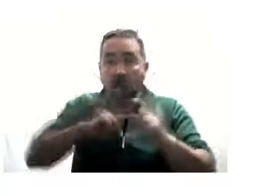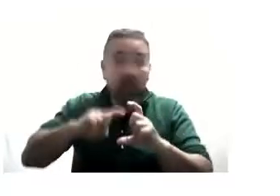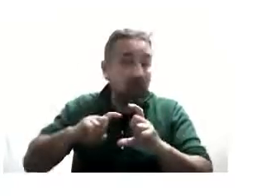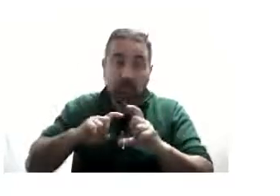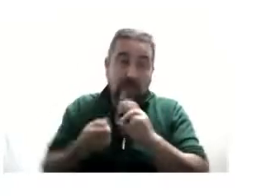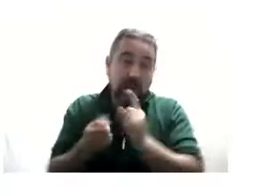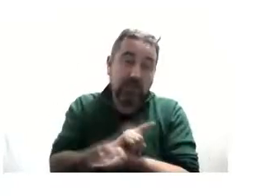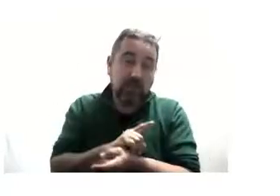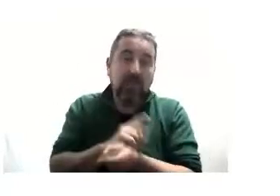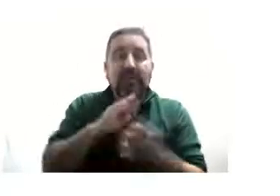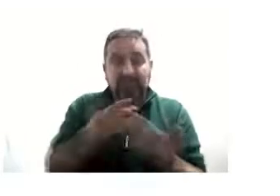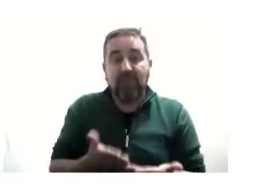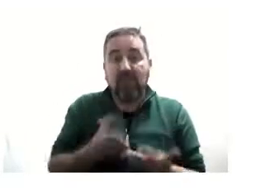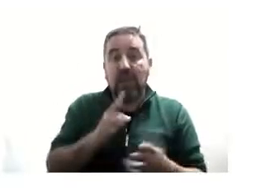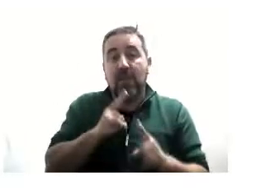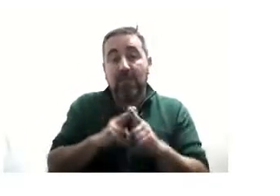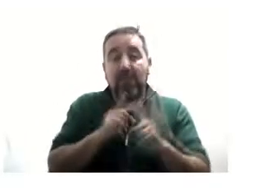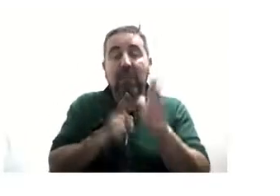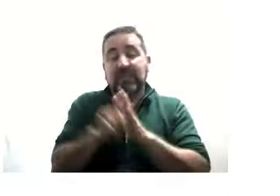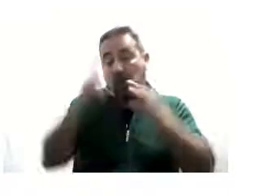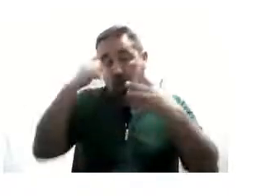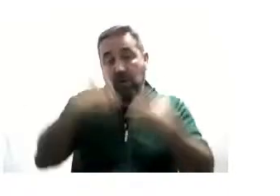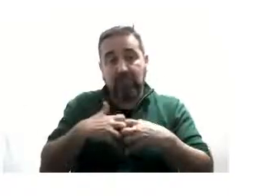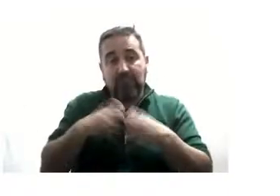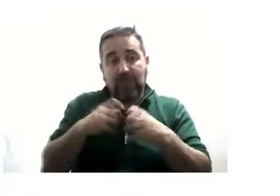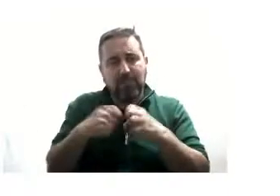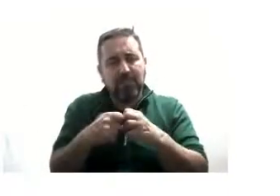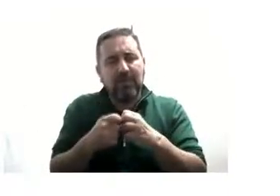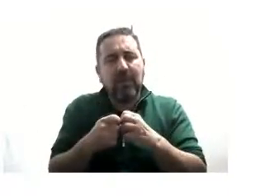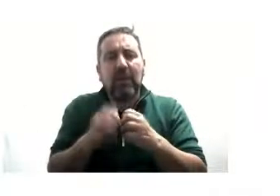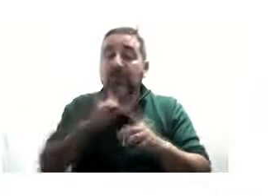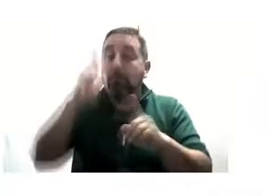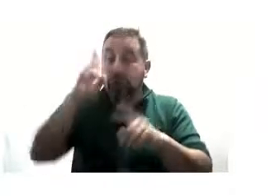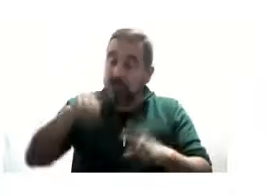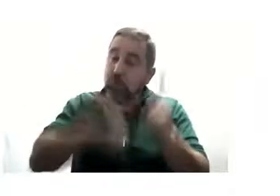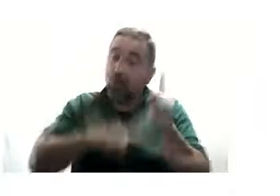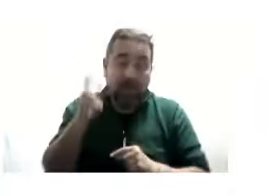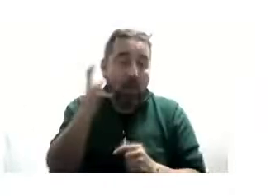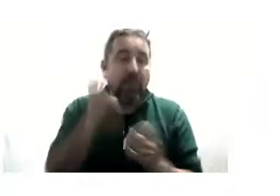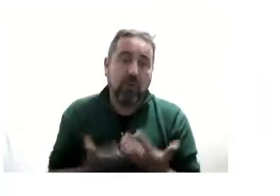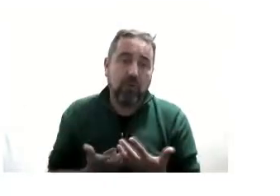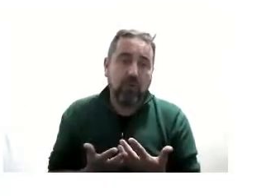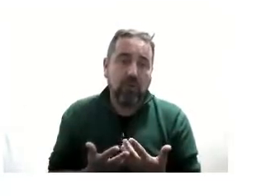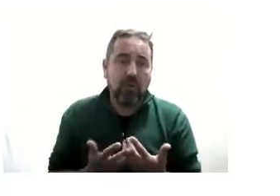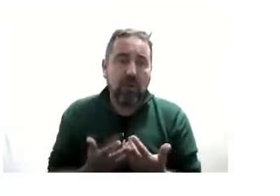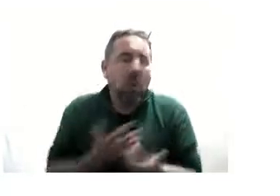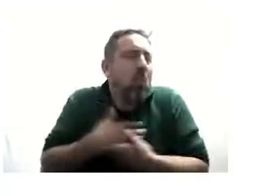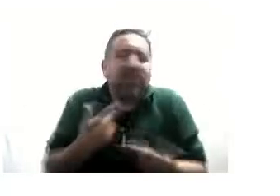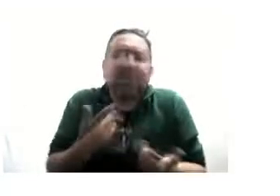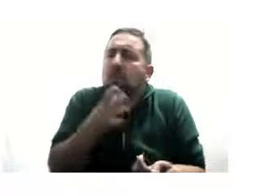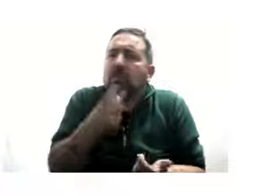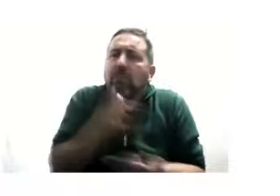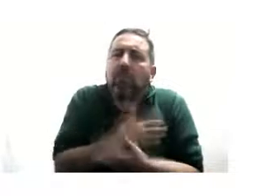diagnostica deterioro cognitivo cuando el problema es que es un problema de audición. Bueno, sea cual sea la causa, lo que se